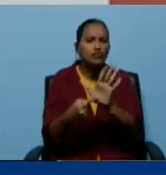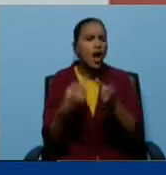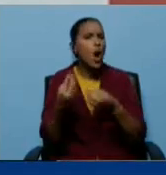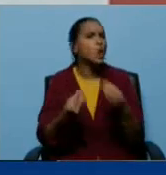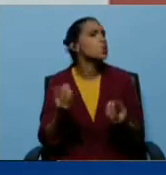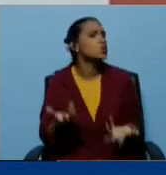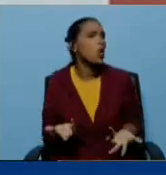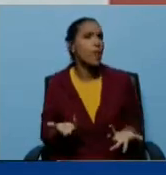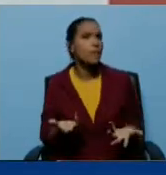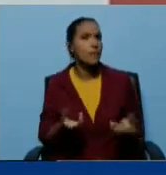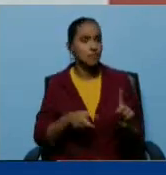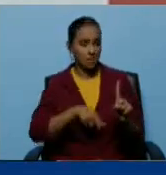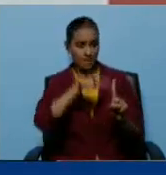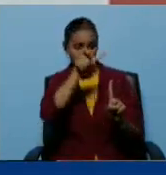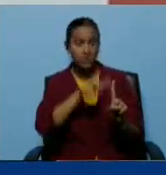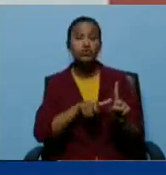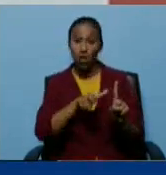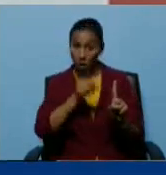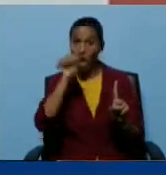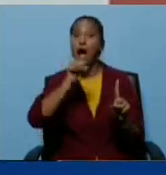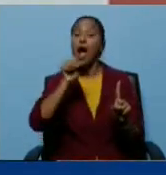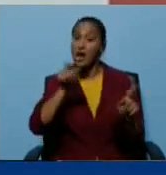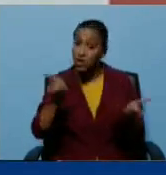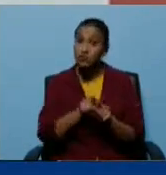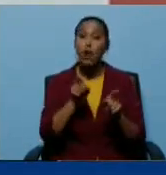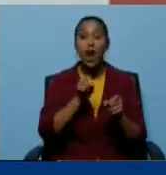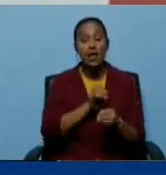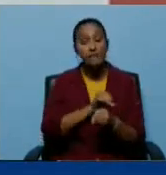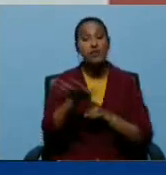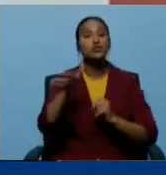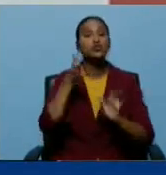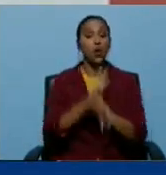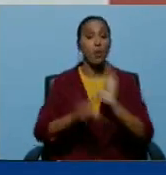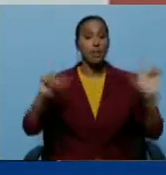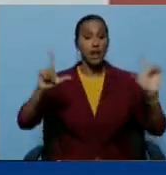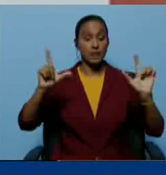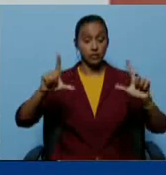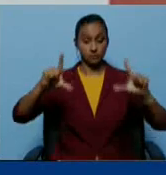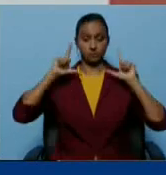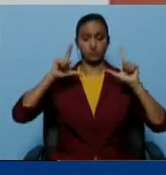sus influencers también a nivel televisivo,